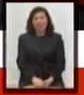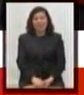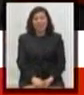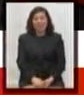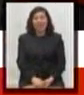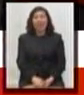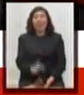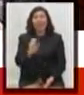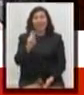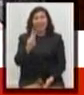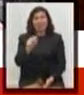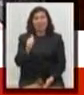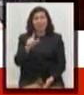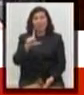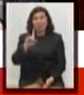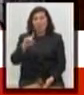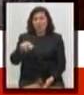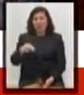Eva Luna.